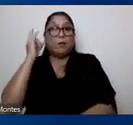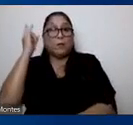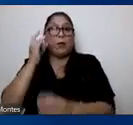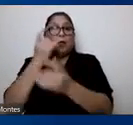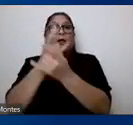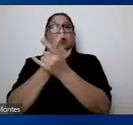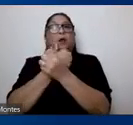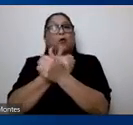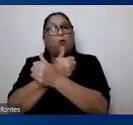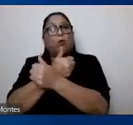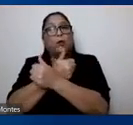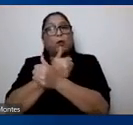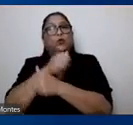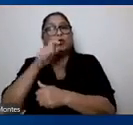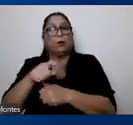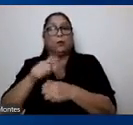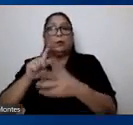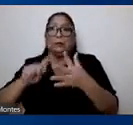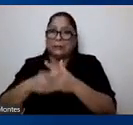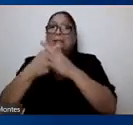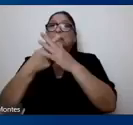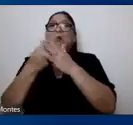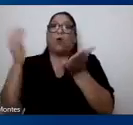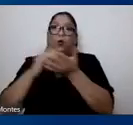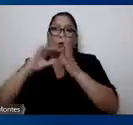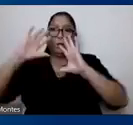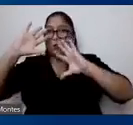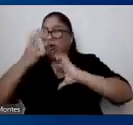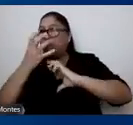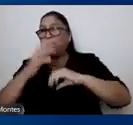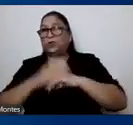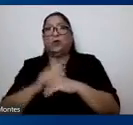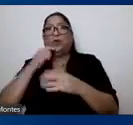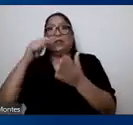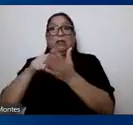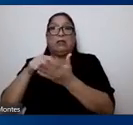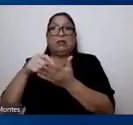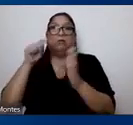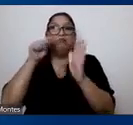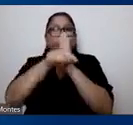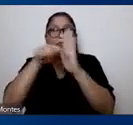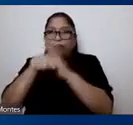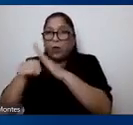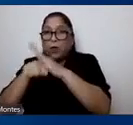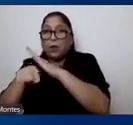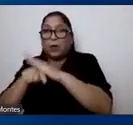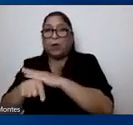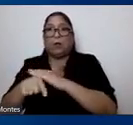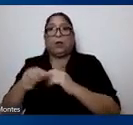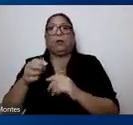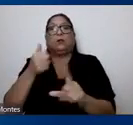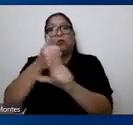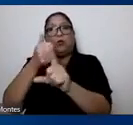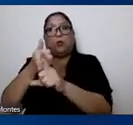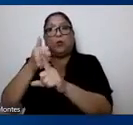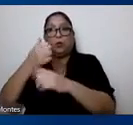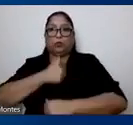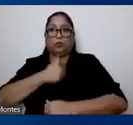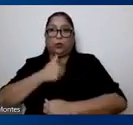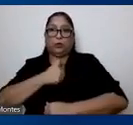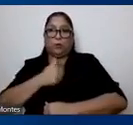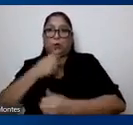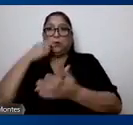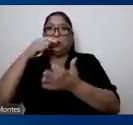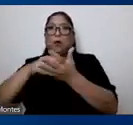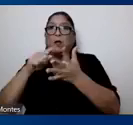Ayacucho, también genera la confusión y los excesos y crímenes cometidos por las Fuerzas Armadas en su inicio